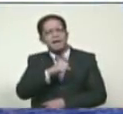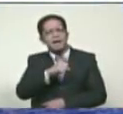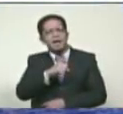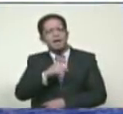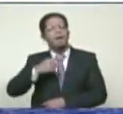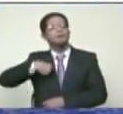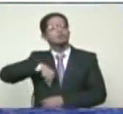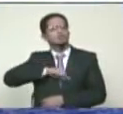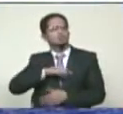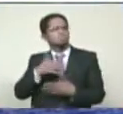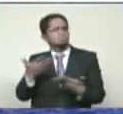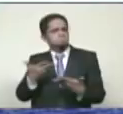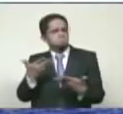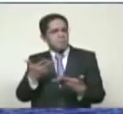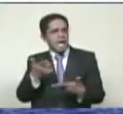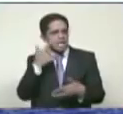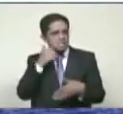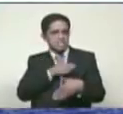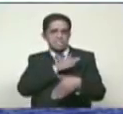los caminos de Sudamérica